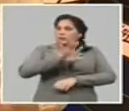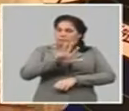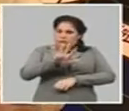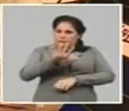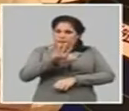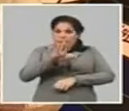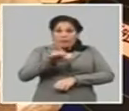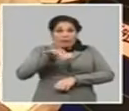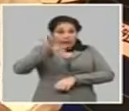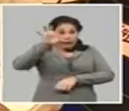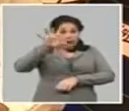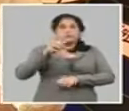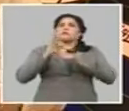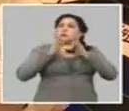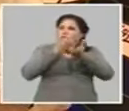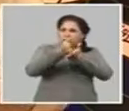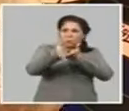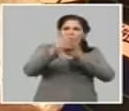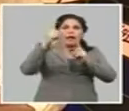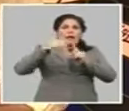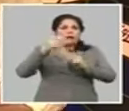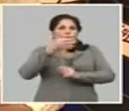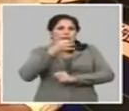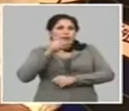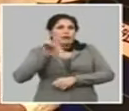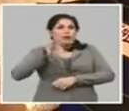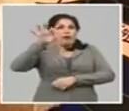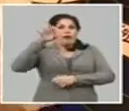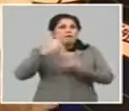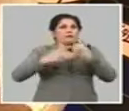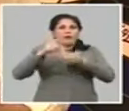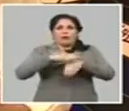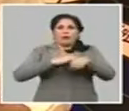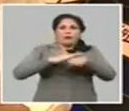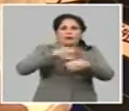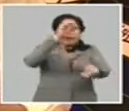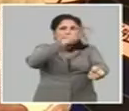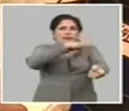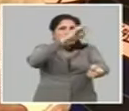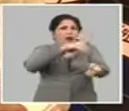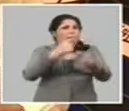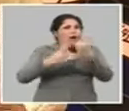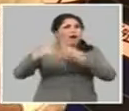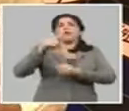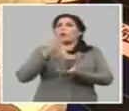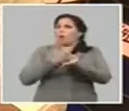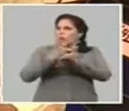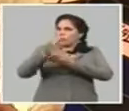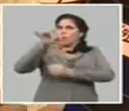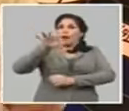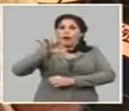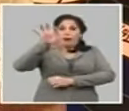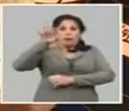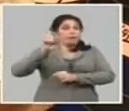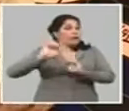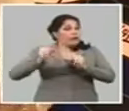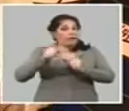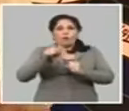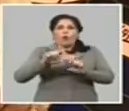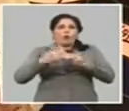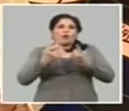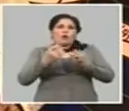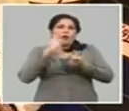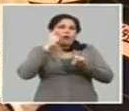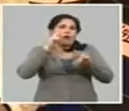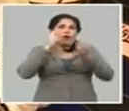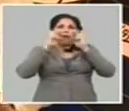consultas de oncología se mantienen los tratamientos de oncología se mantiene la cirugía oncológica se mantiene y todo lo que pueda parecer que comprometa la vida de